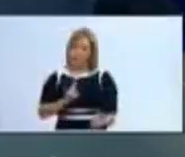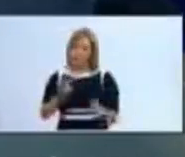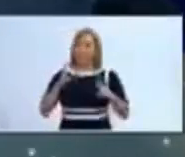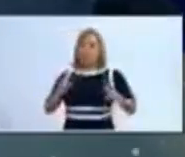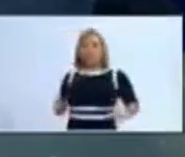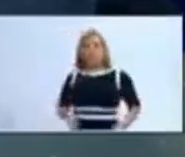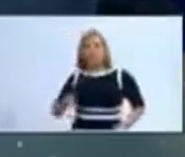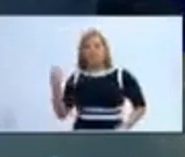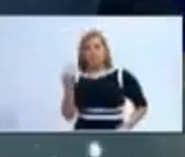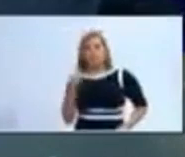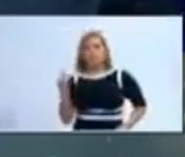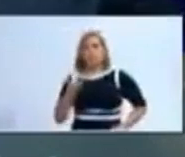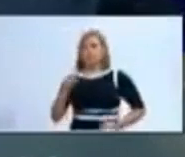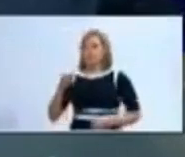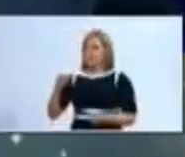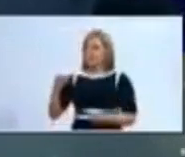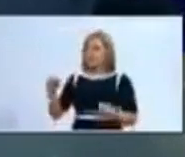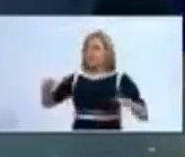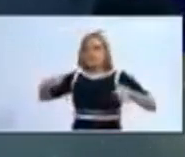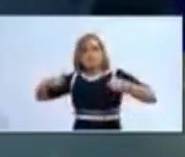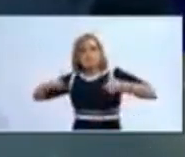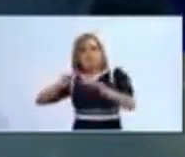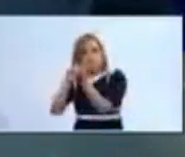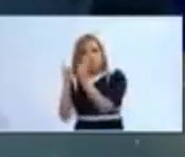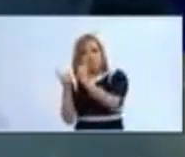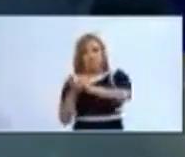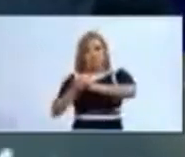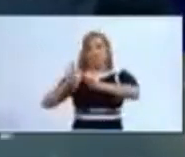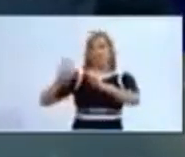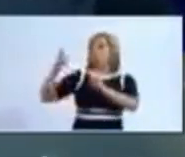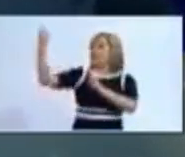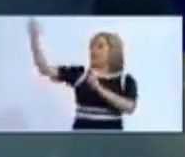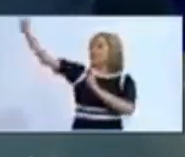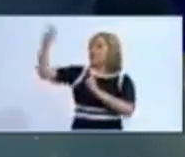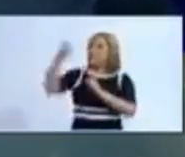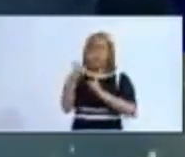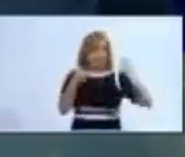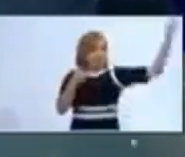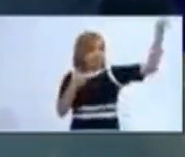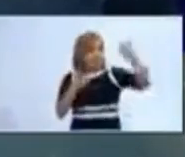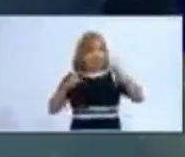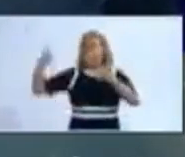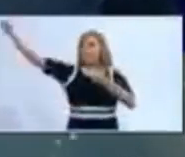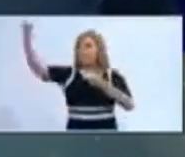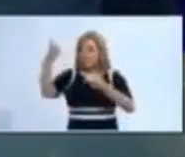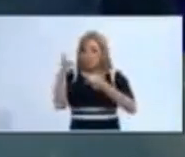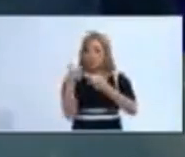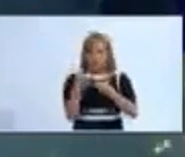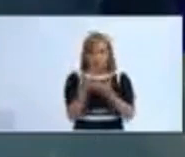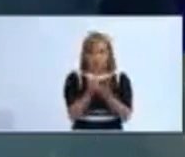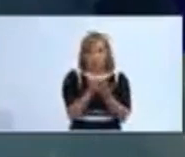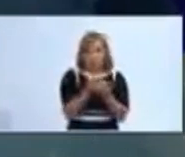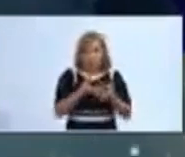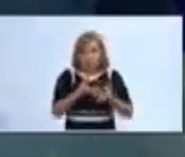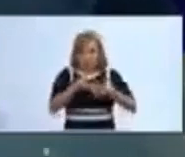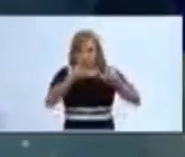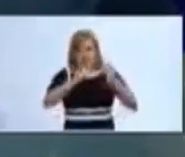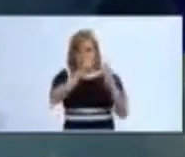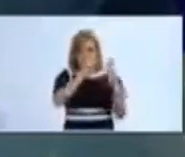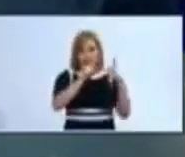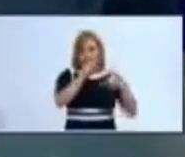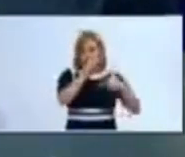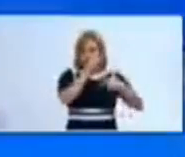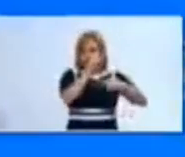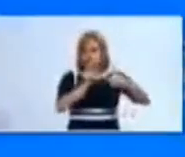ha tratado de mantener su empresa. Y tanto trabajo que prometía ese tipo en sus campañas, su lema era